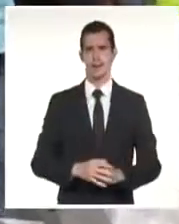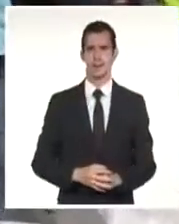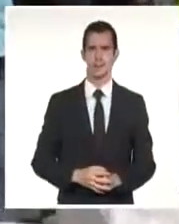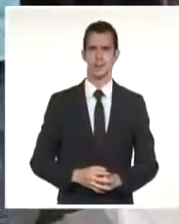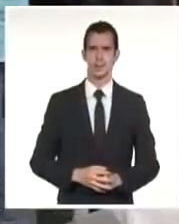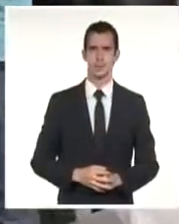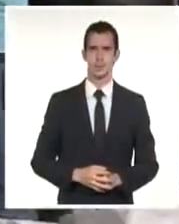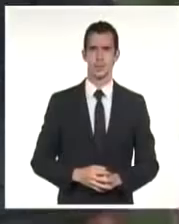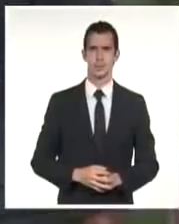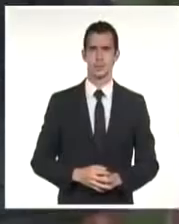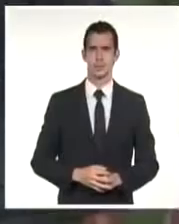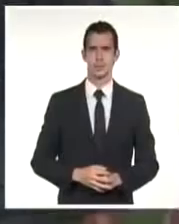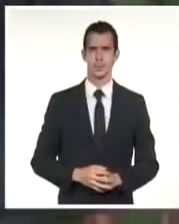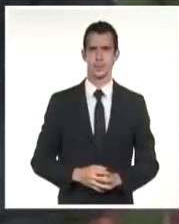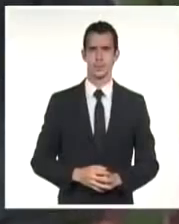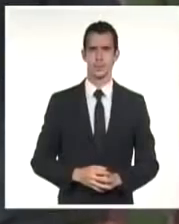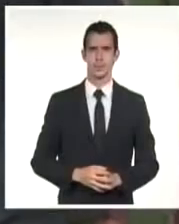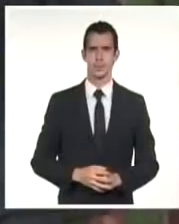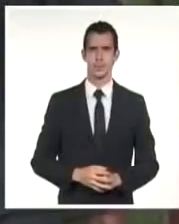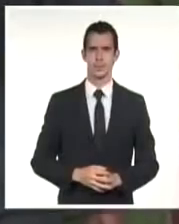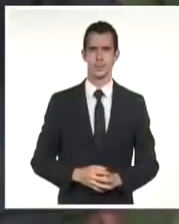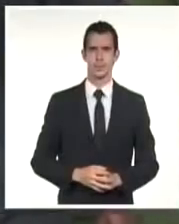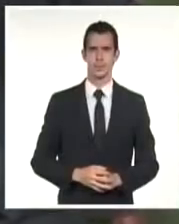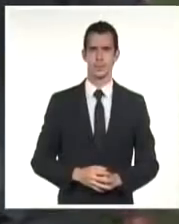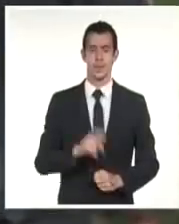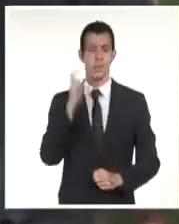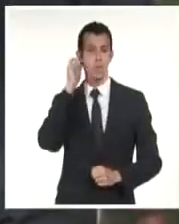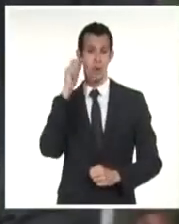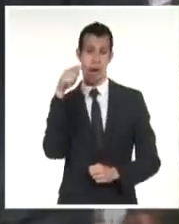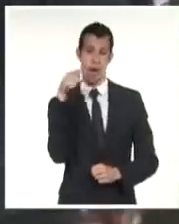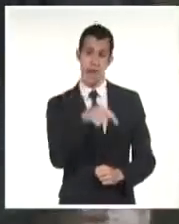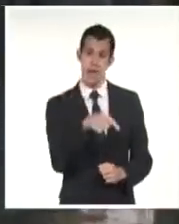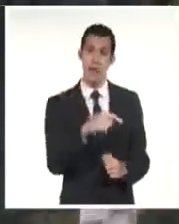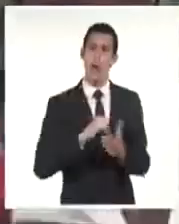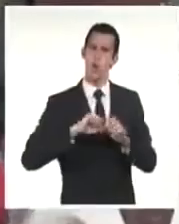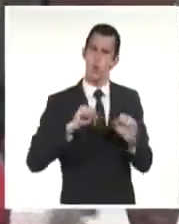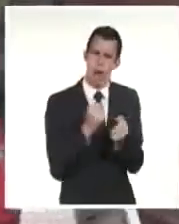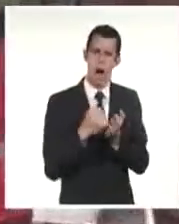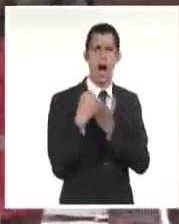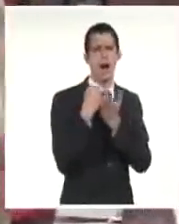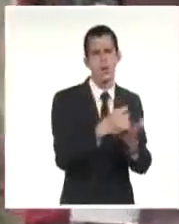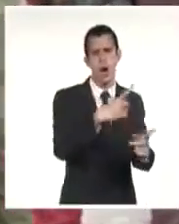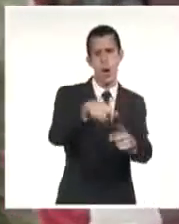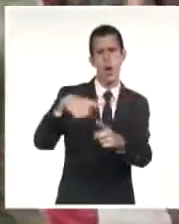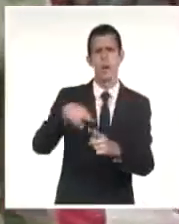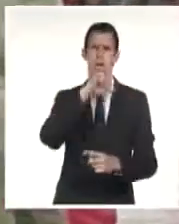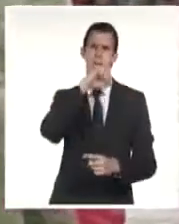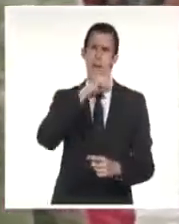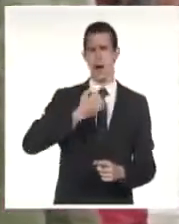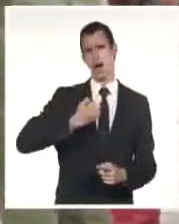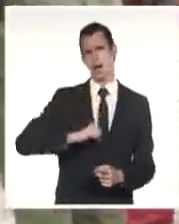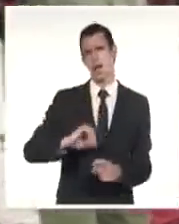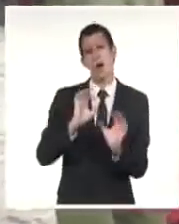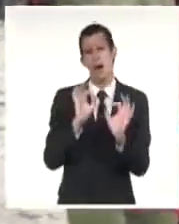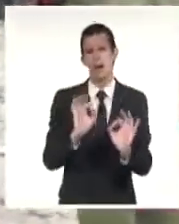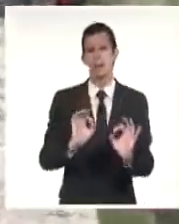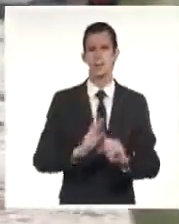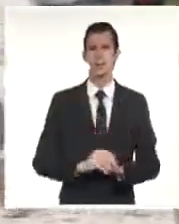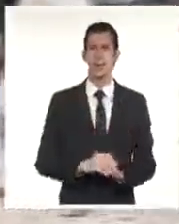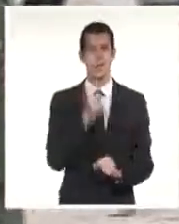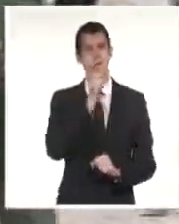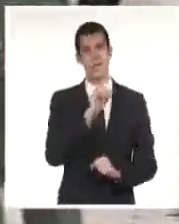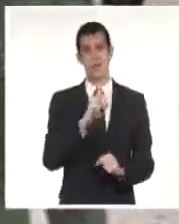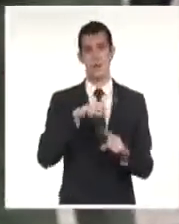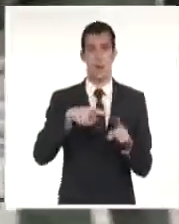hijos, padres o madres, clamaron sus servicios y no ha sido fácil por el dolor de las pérdidas humanas, el